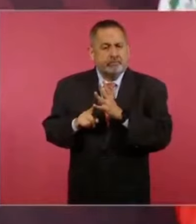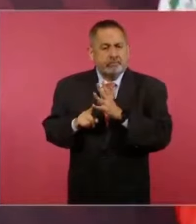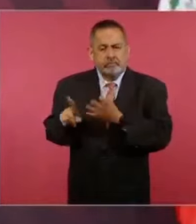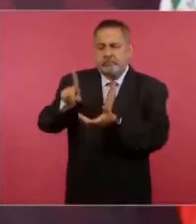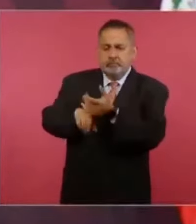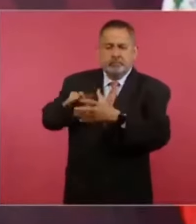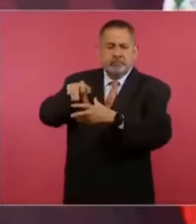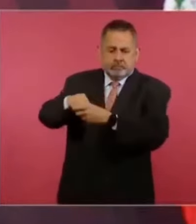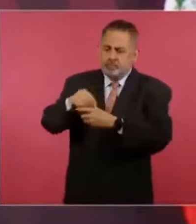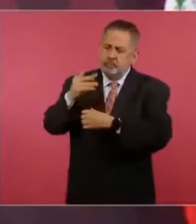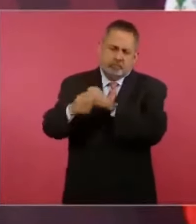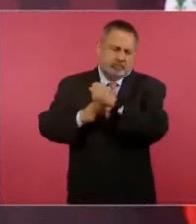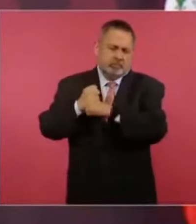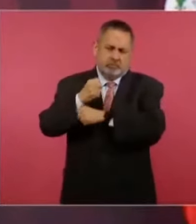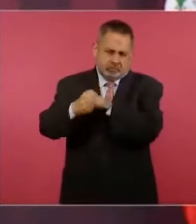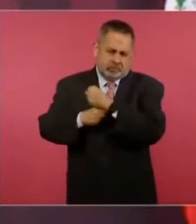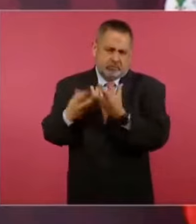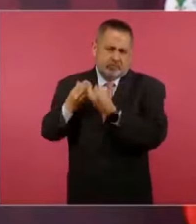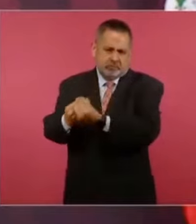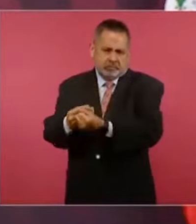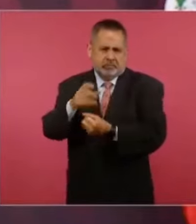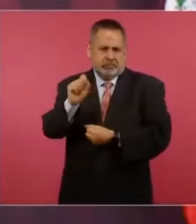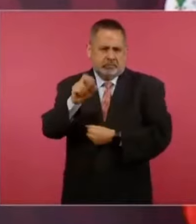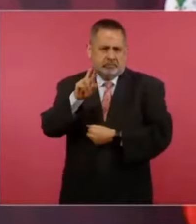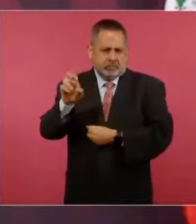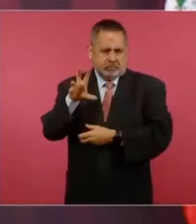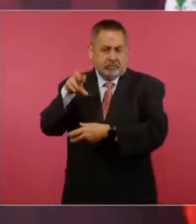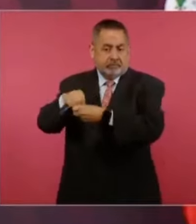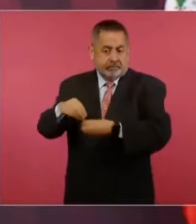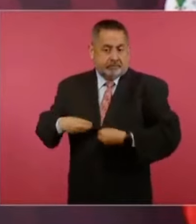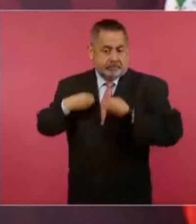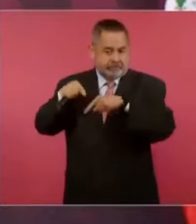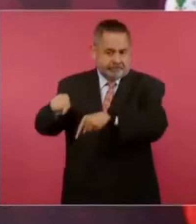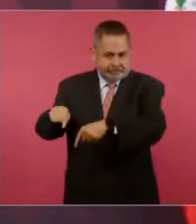diplomática de carrera que estaba ahí,